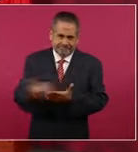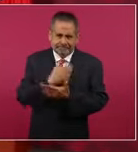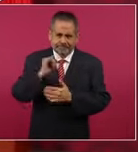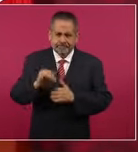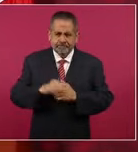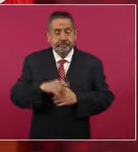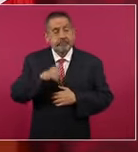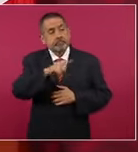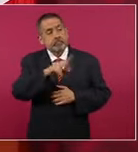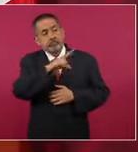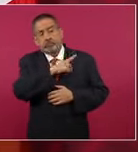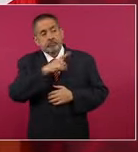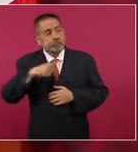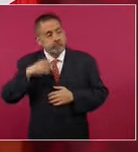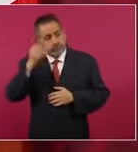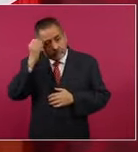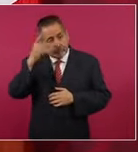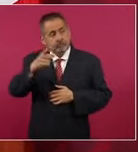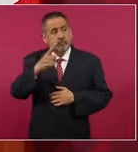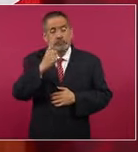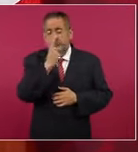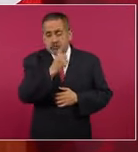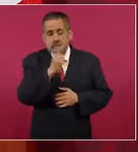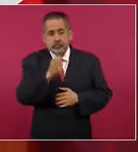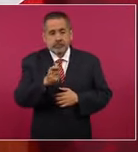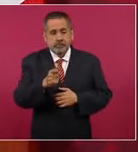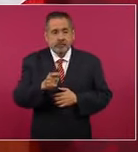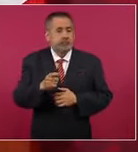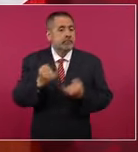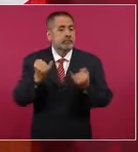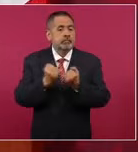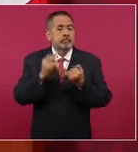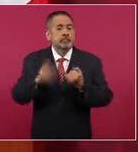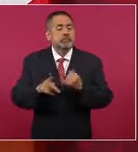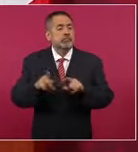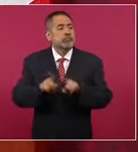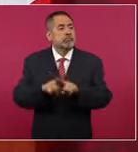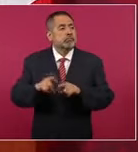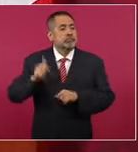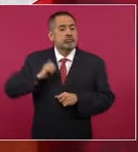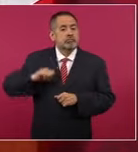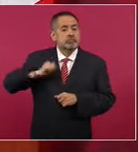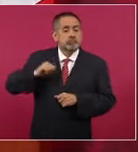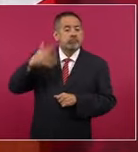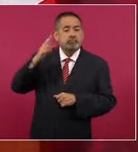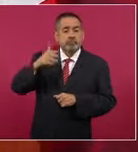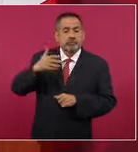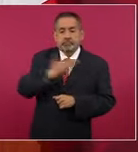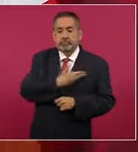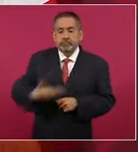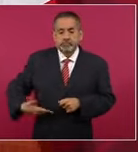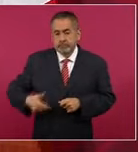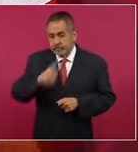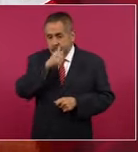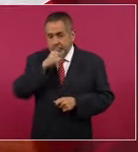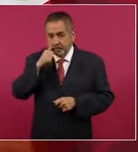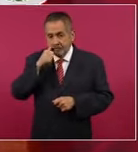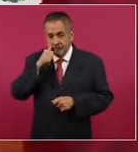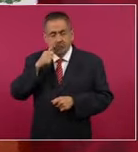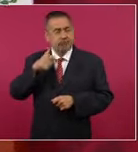pero no olvide que así como el presidente Juárez separó